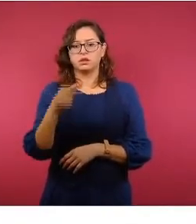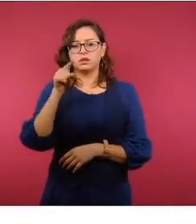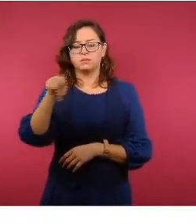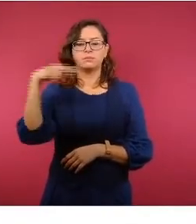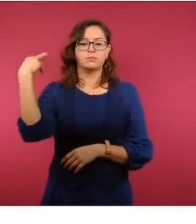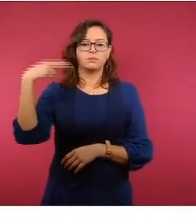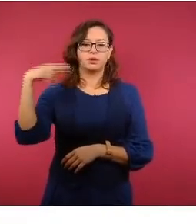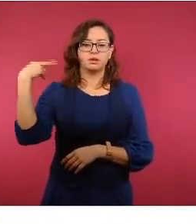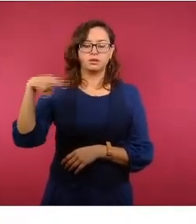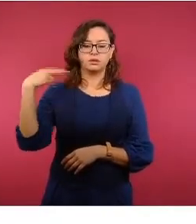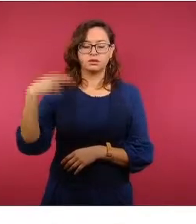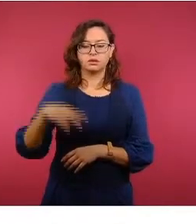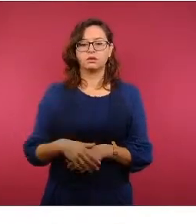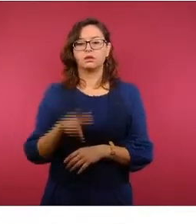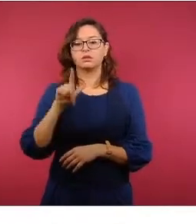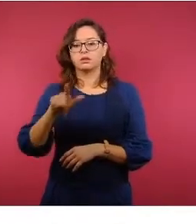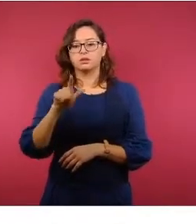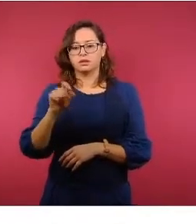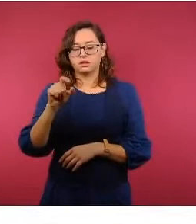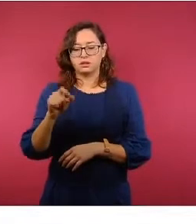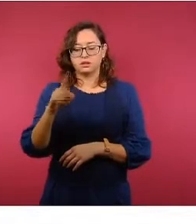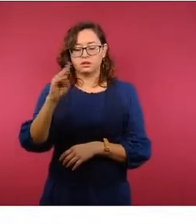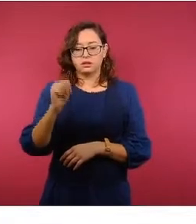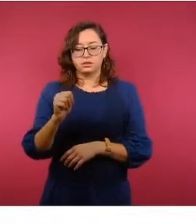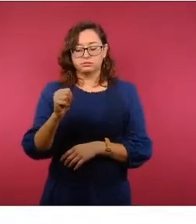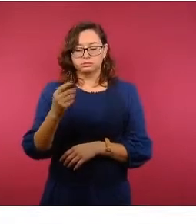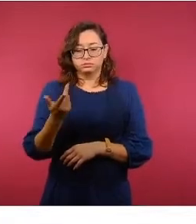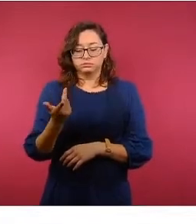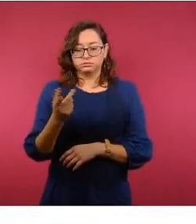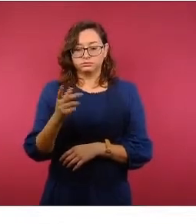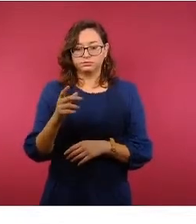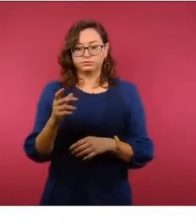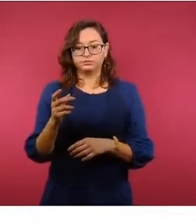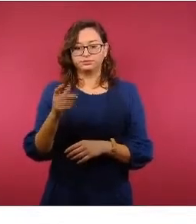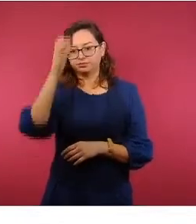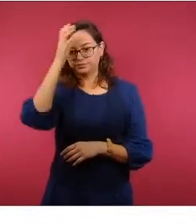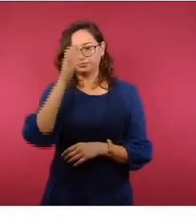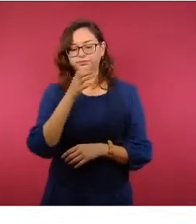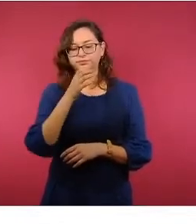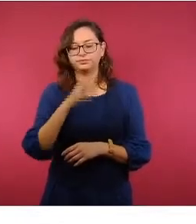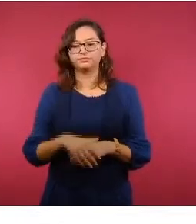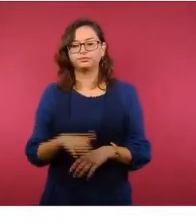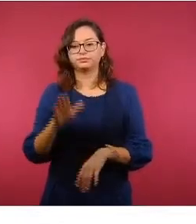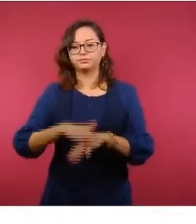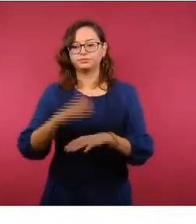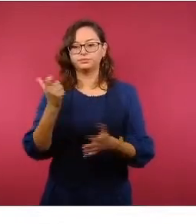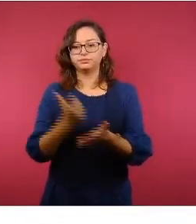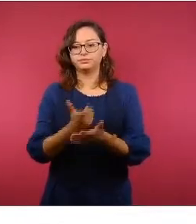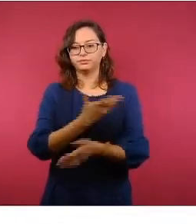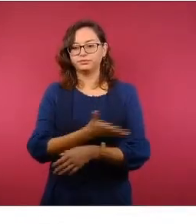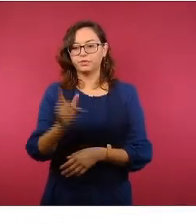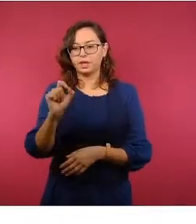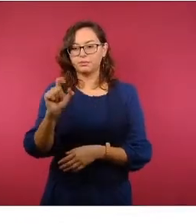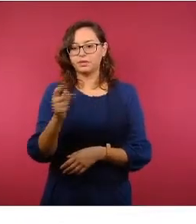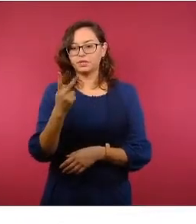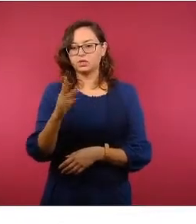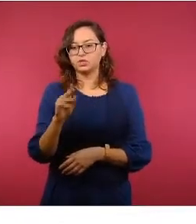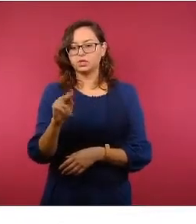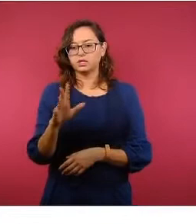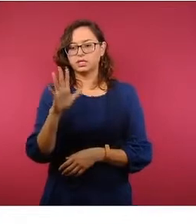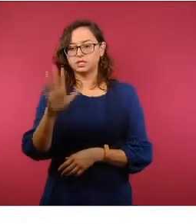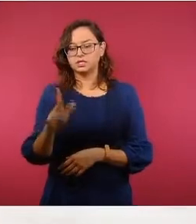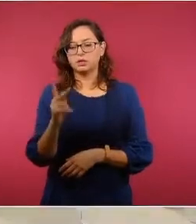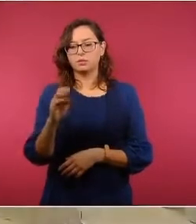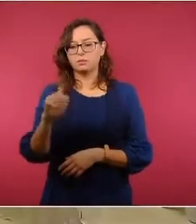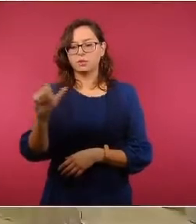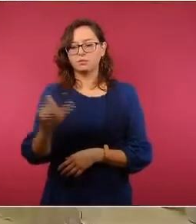Coatzacoalcos, Veracruz, y 17.29, Dinami en Saltillo, Coahuila. La más cara, 22.85,